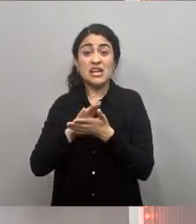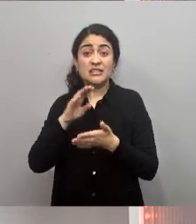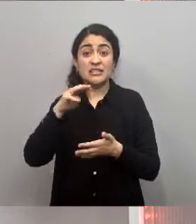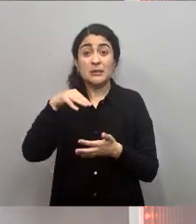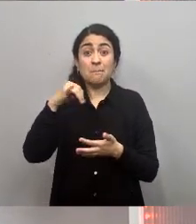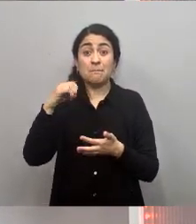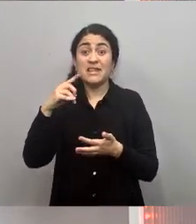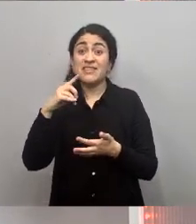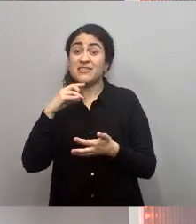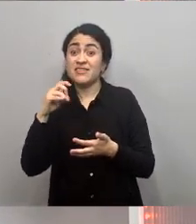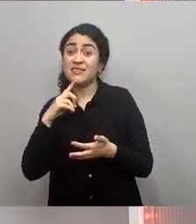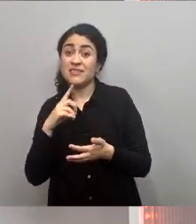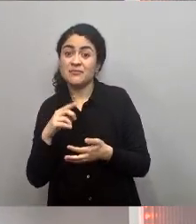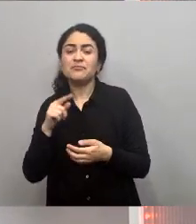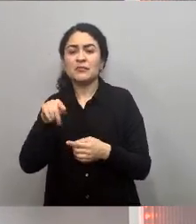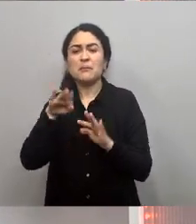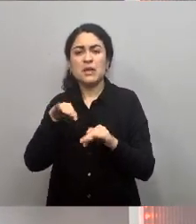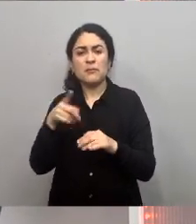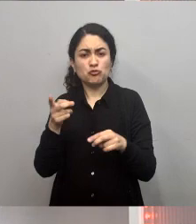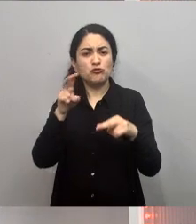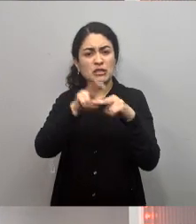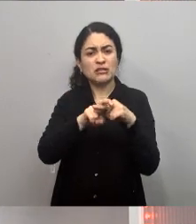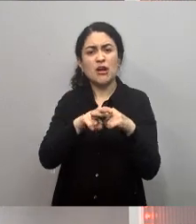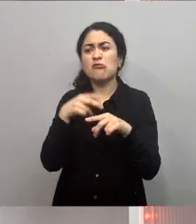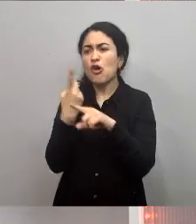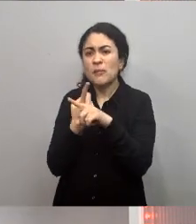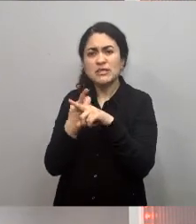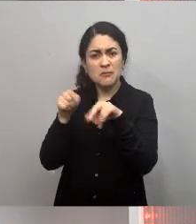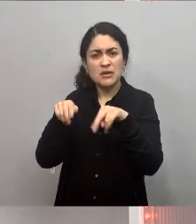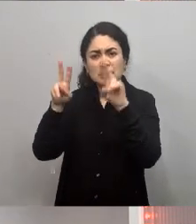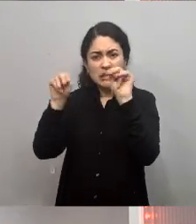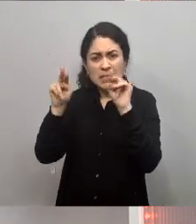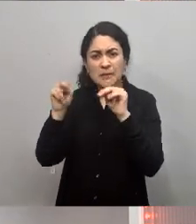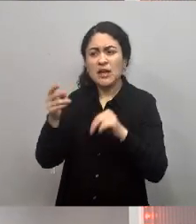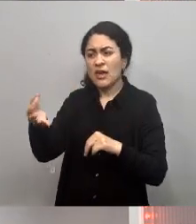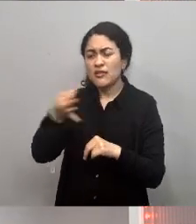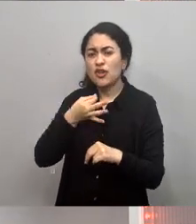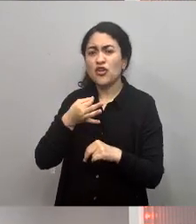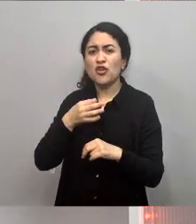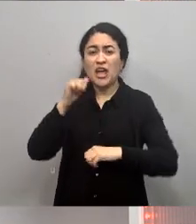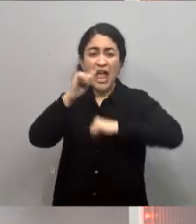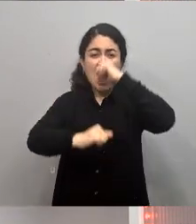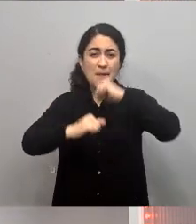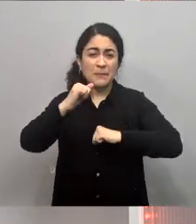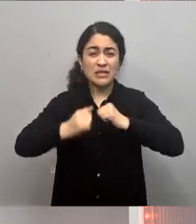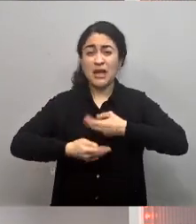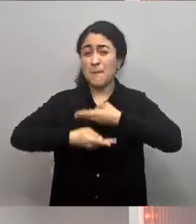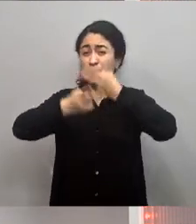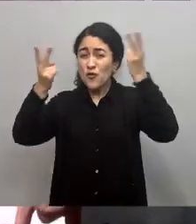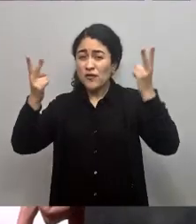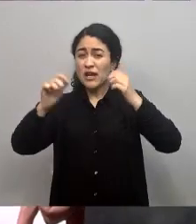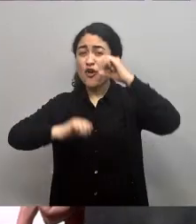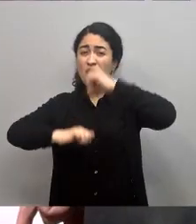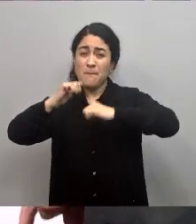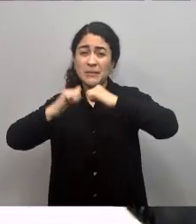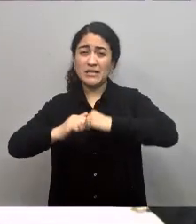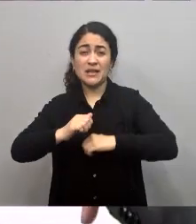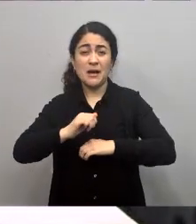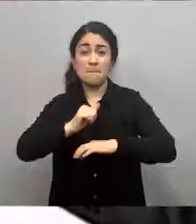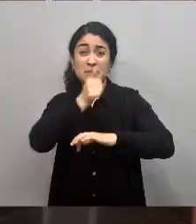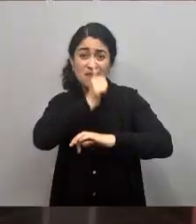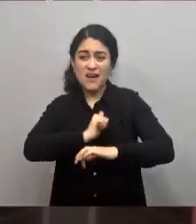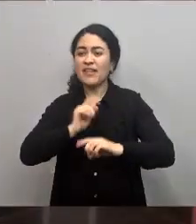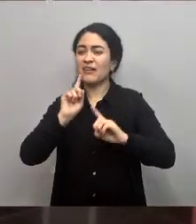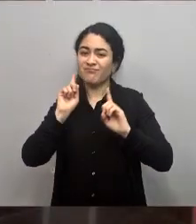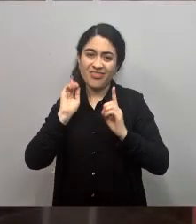usted, y le consultamos por el asunto, y ella se comprometió a que sean empresas públicas o privadas, Así es. van a aplicar la ley.